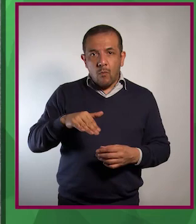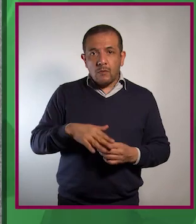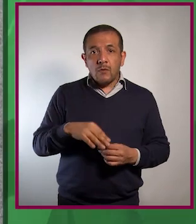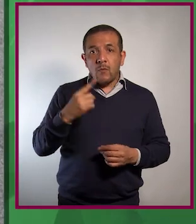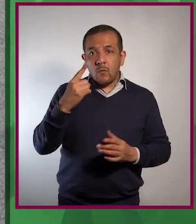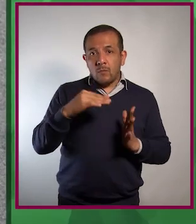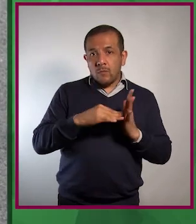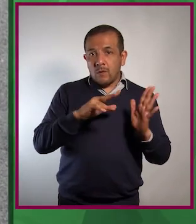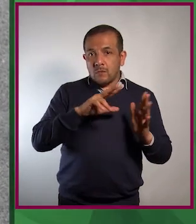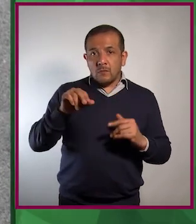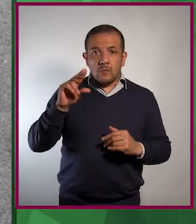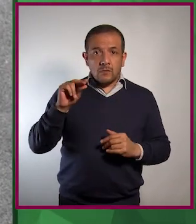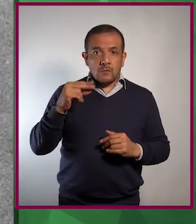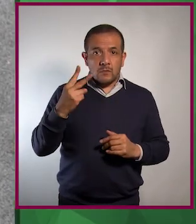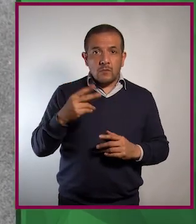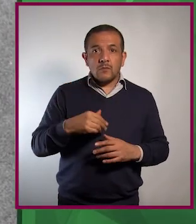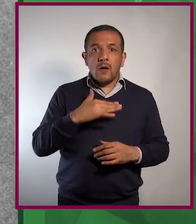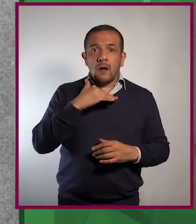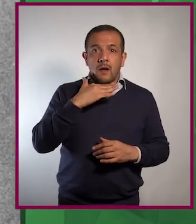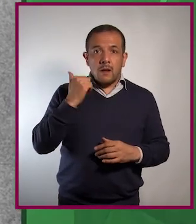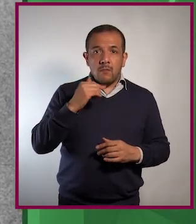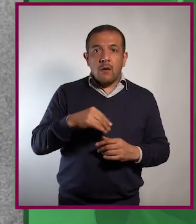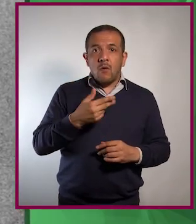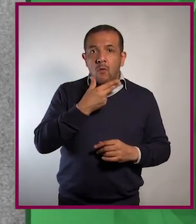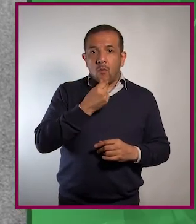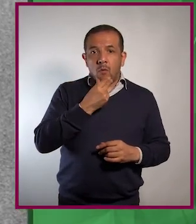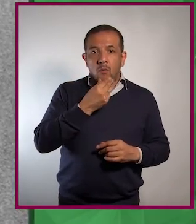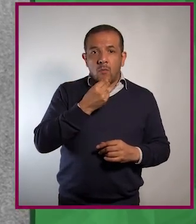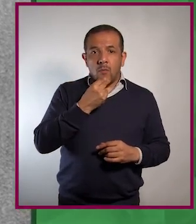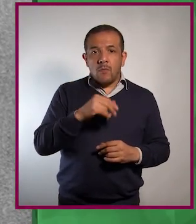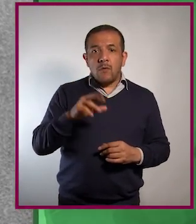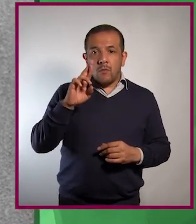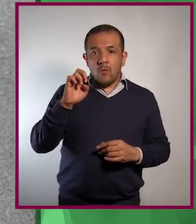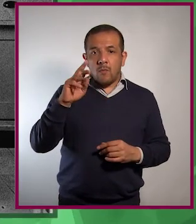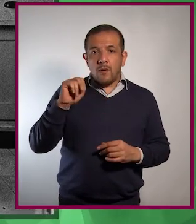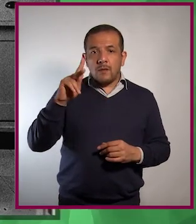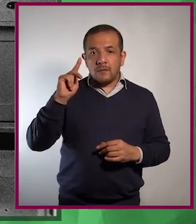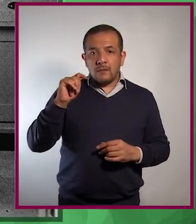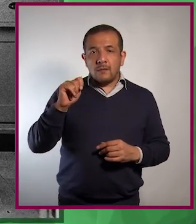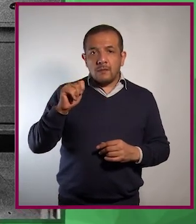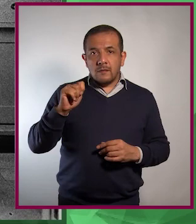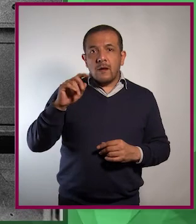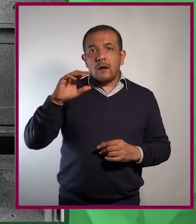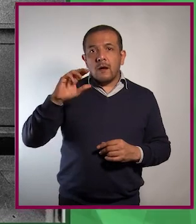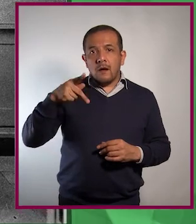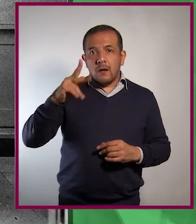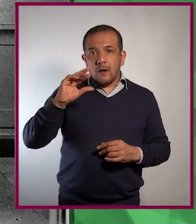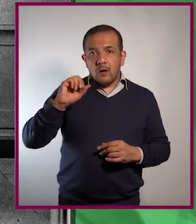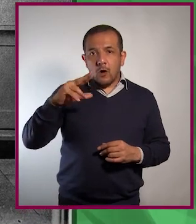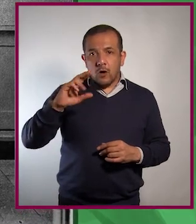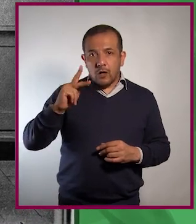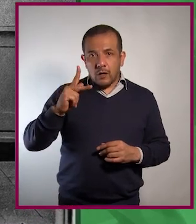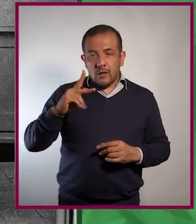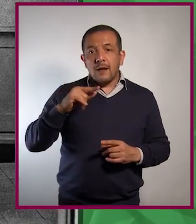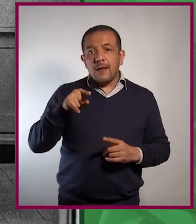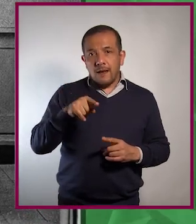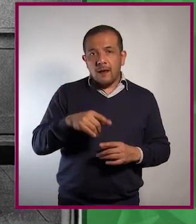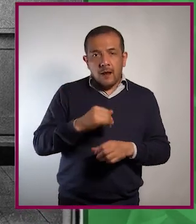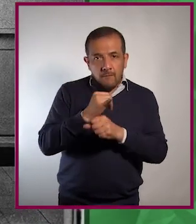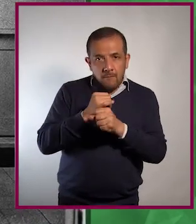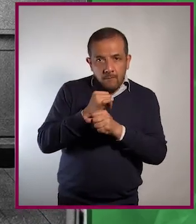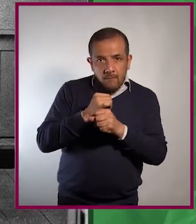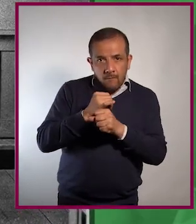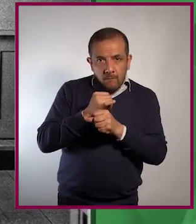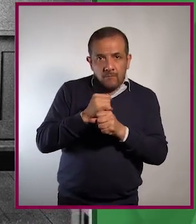En 1882, el científico alemán Robert Koch llevó a cabo uno de los trabajos más importantes de la